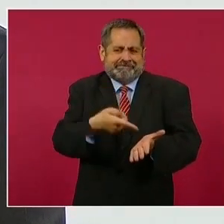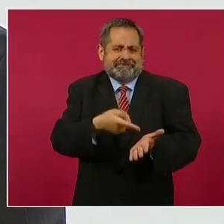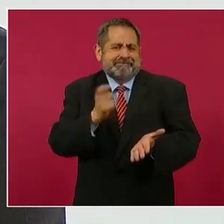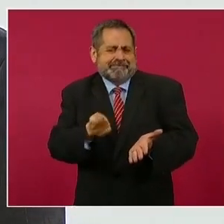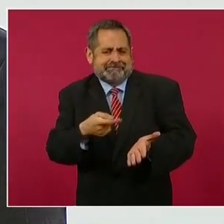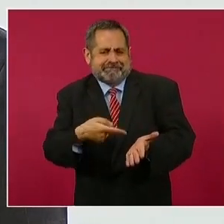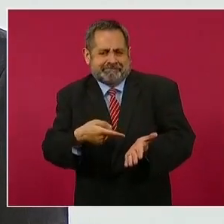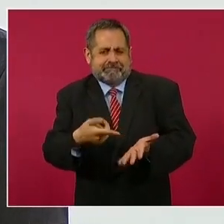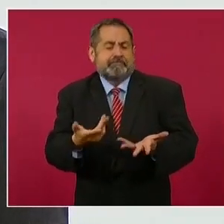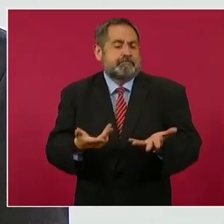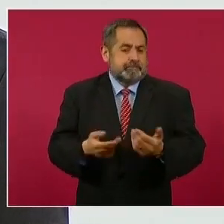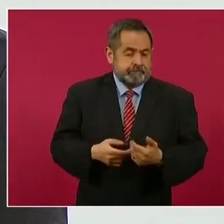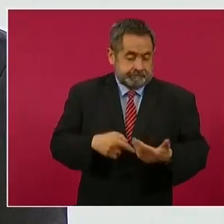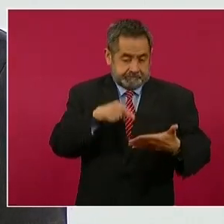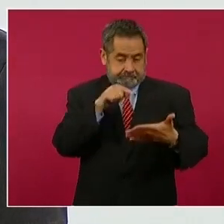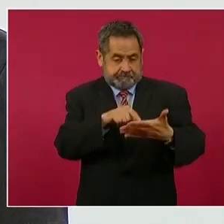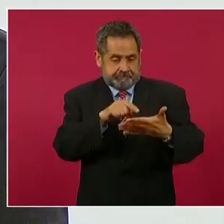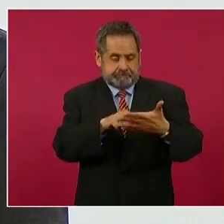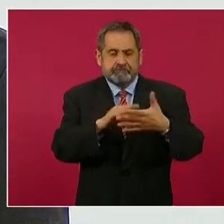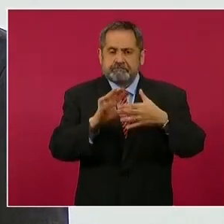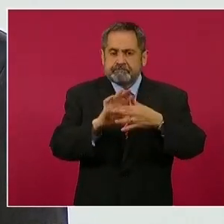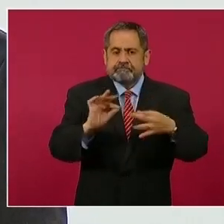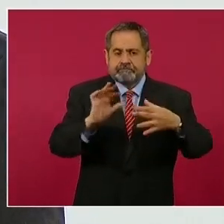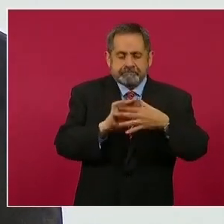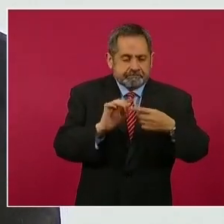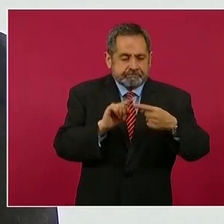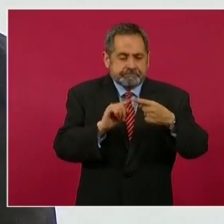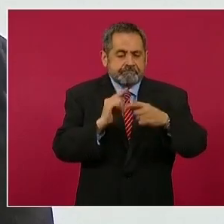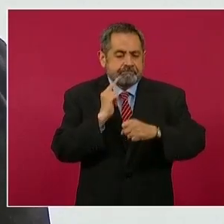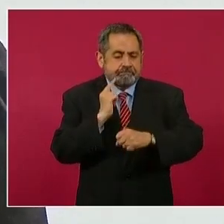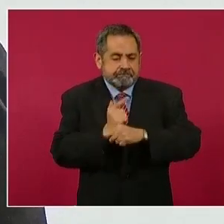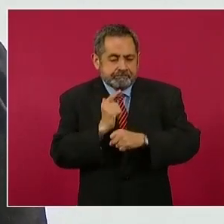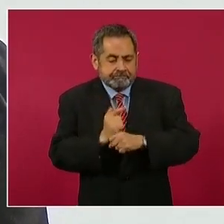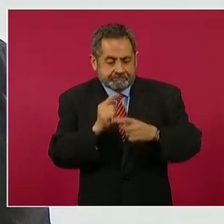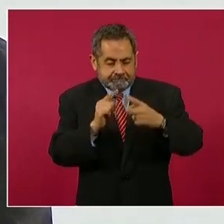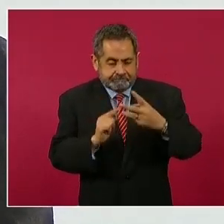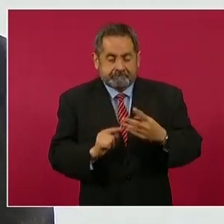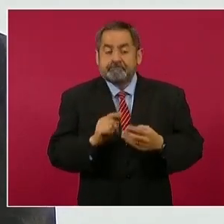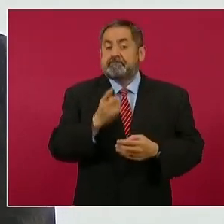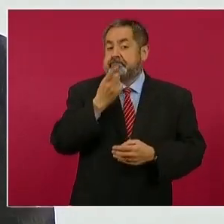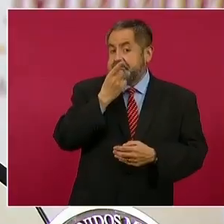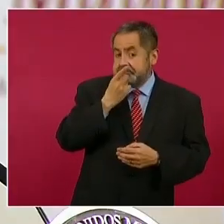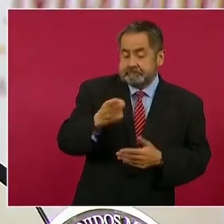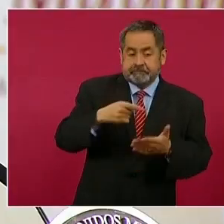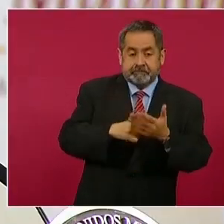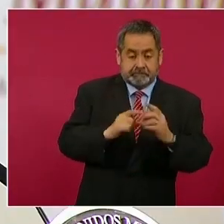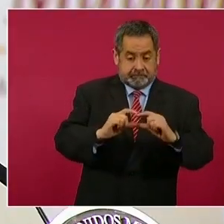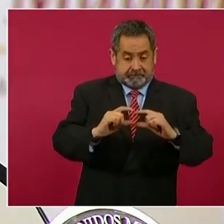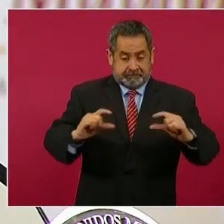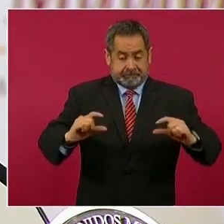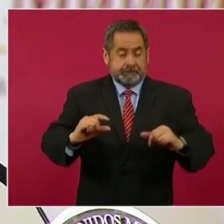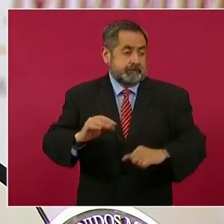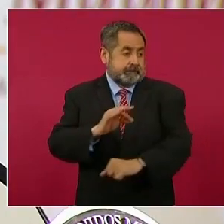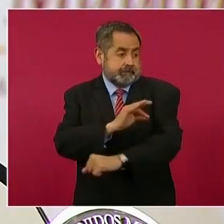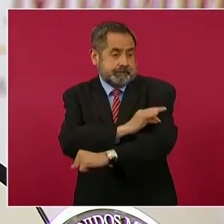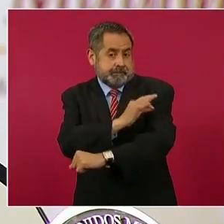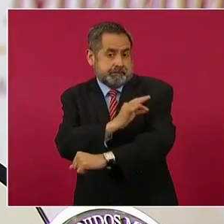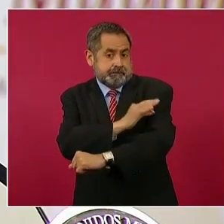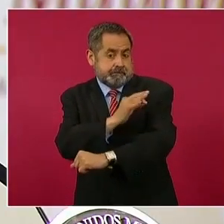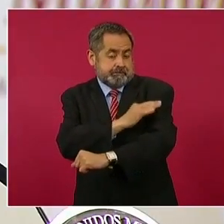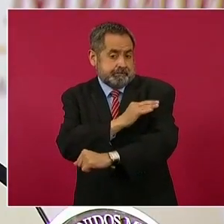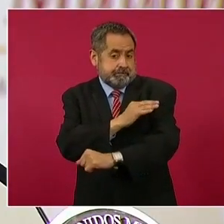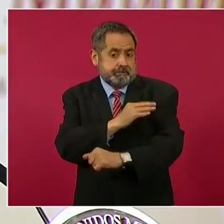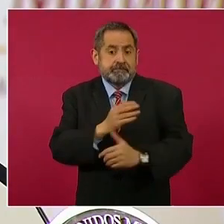documento básicamente nos identifica que el uso de vacunas tiene que adecuarse a las